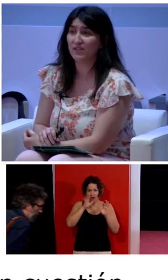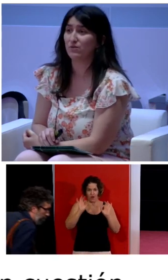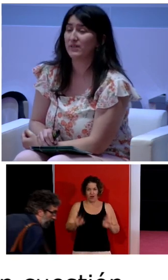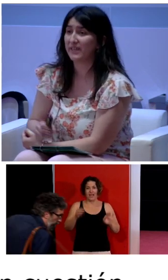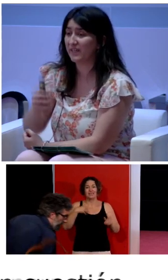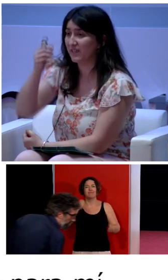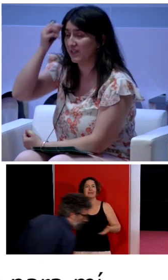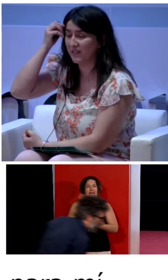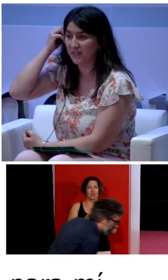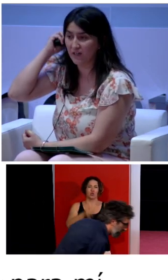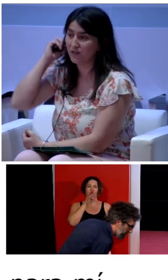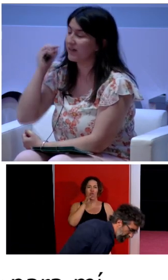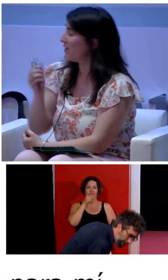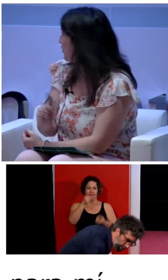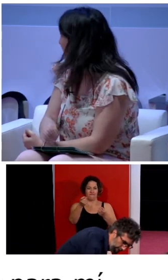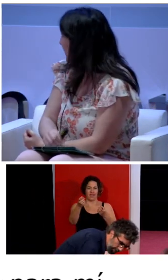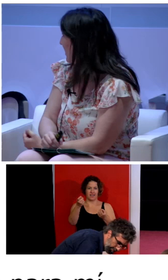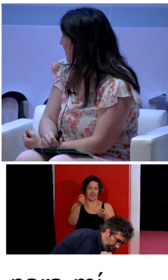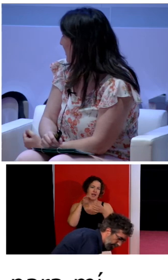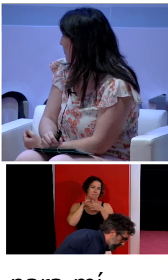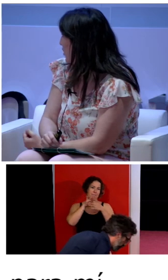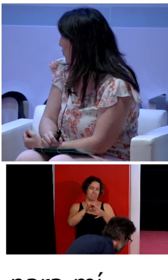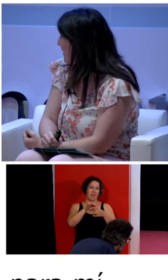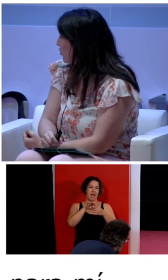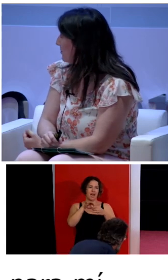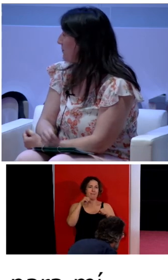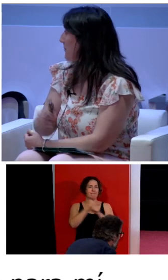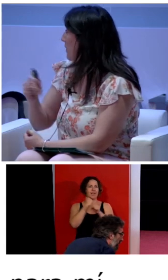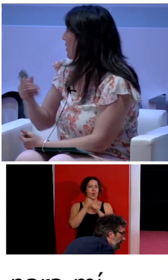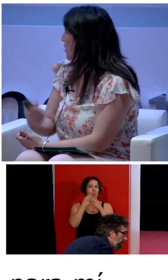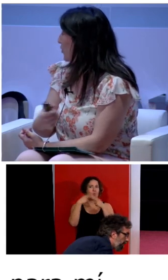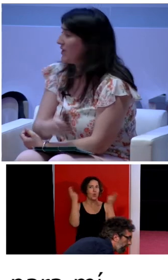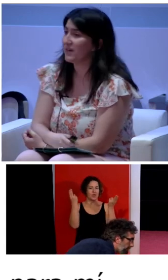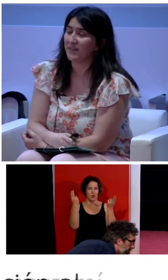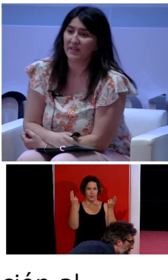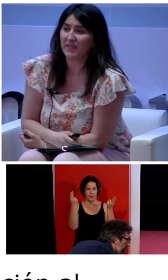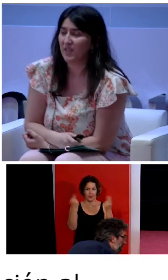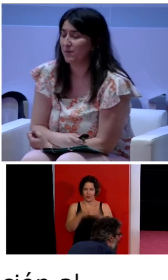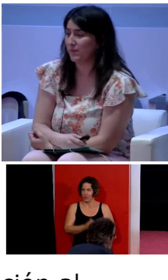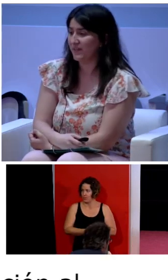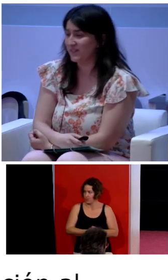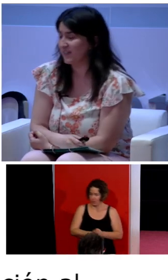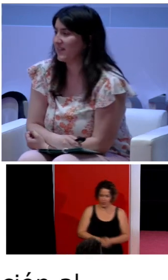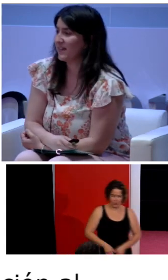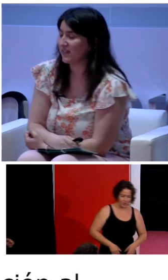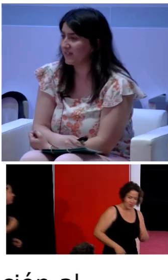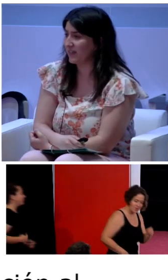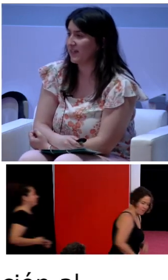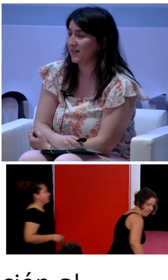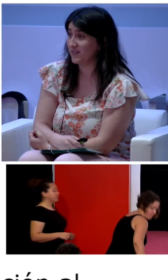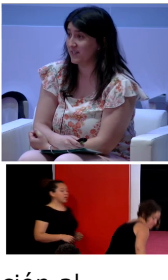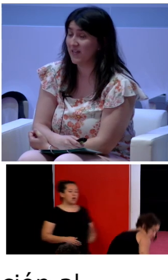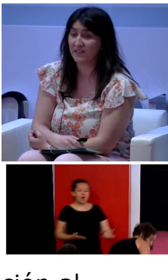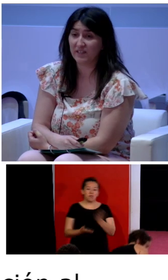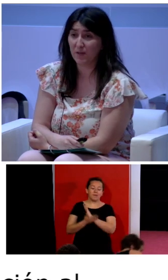los retos en relación al empleo público. Por una parte, he de resaltar